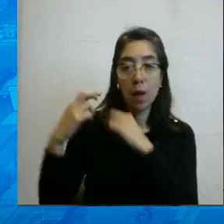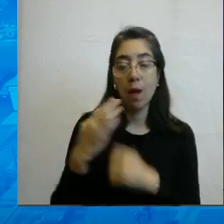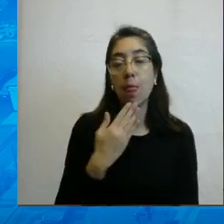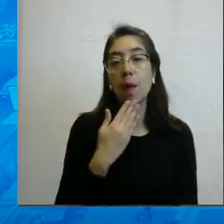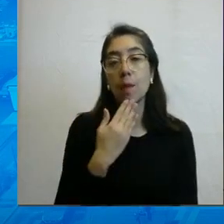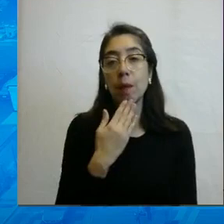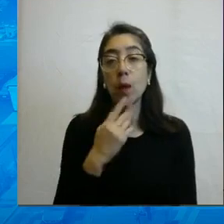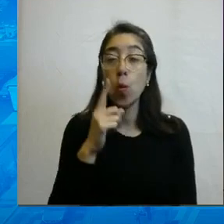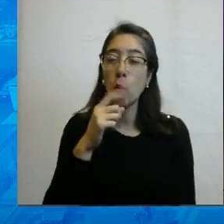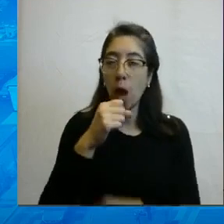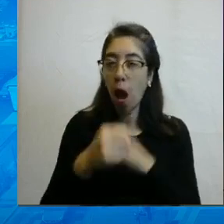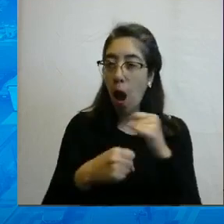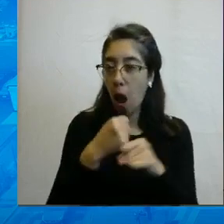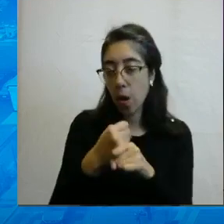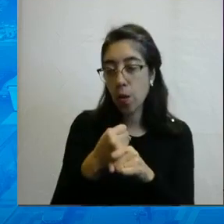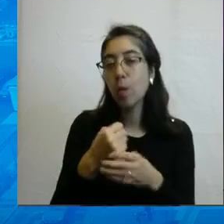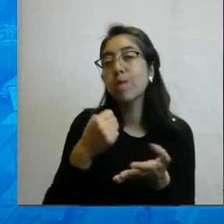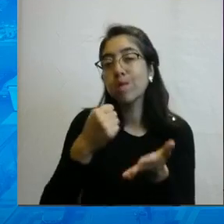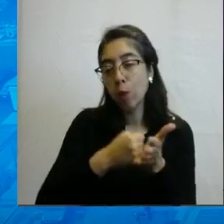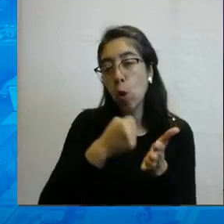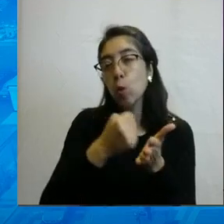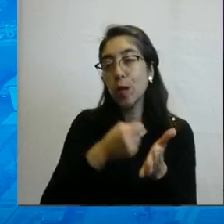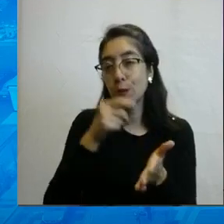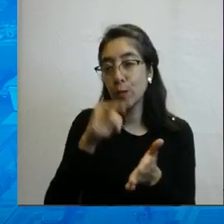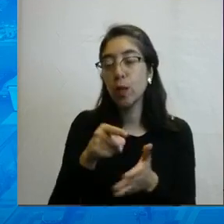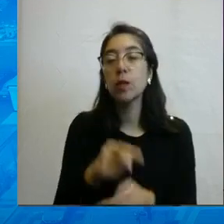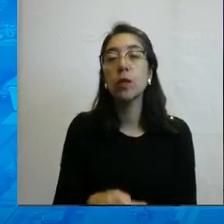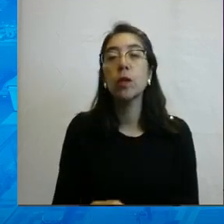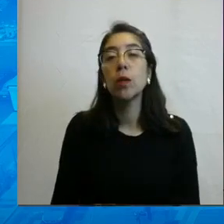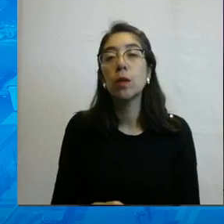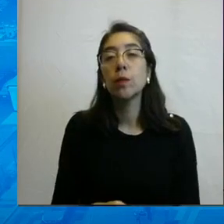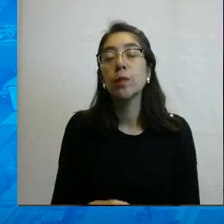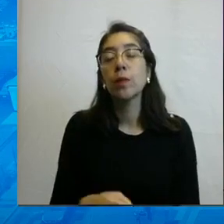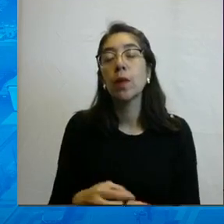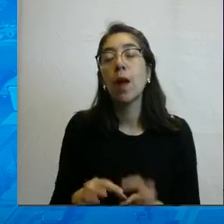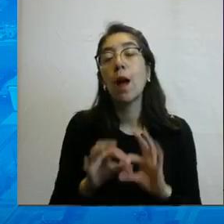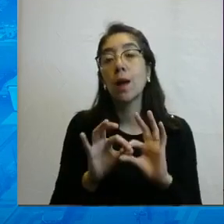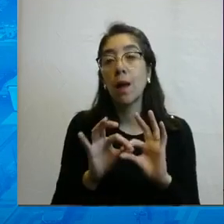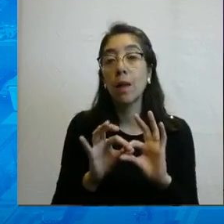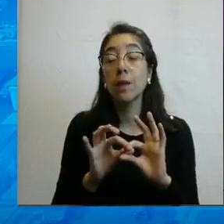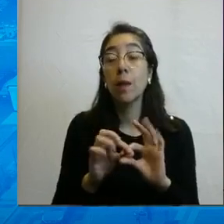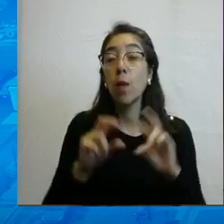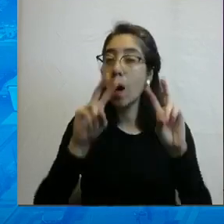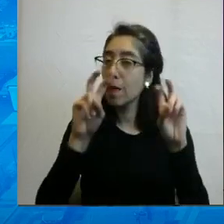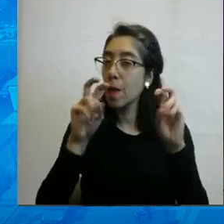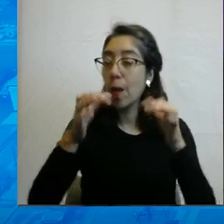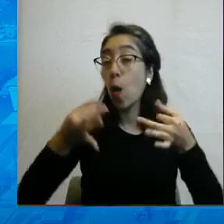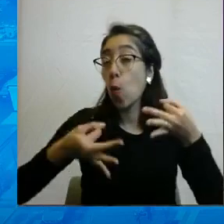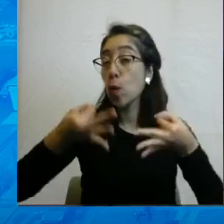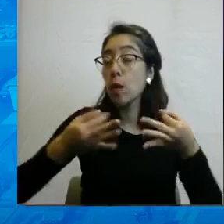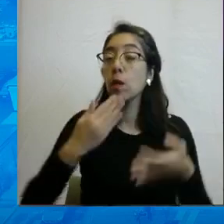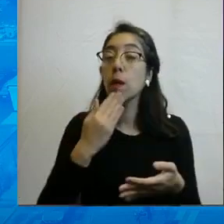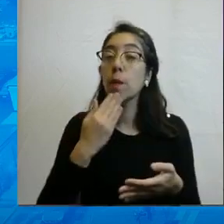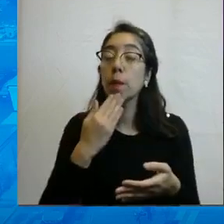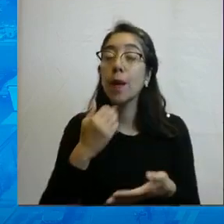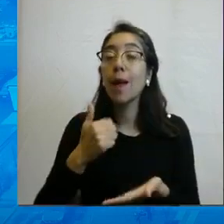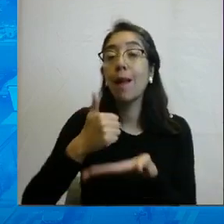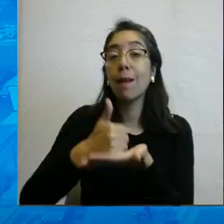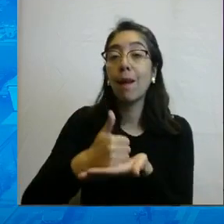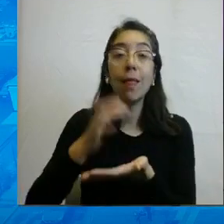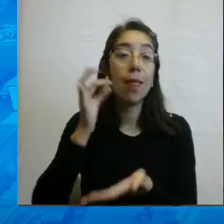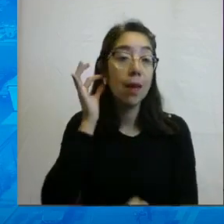año, agradecer también esa gestión a jurídico y a la alcaldesa. Y como punto de varios